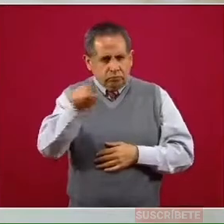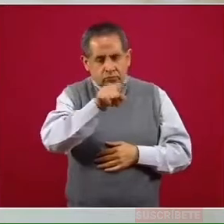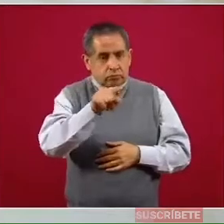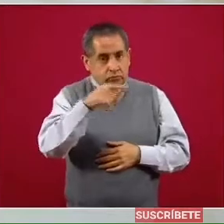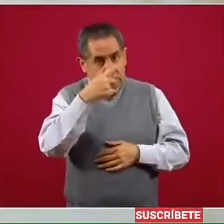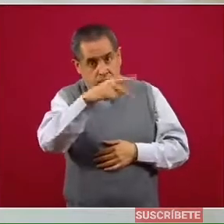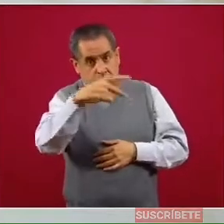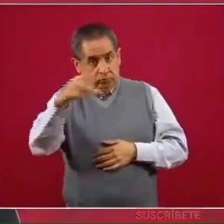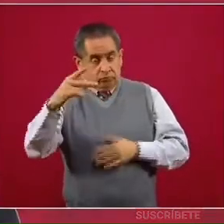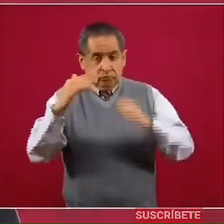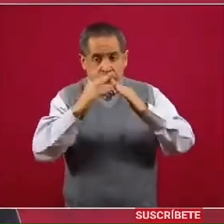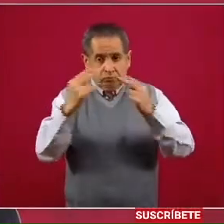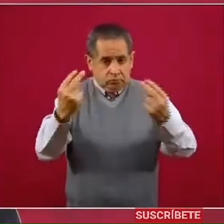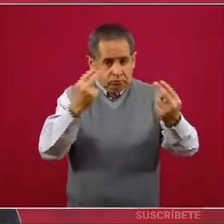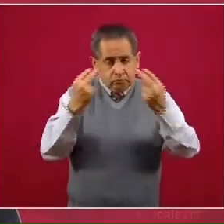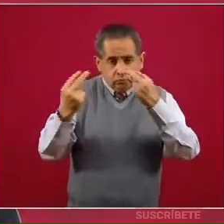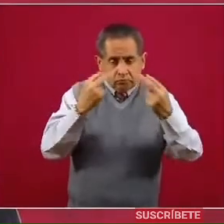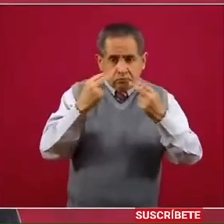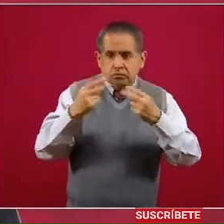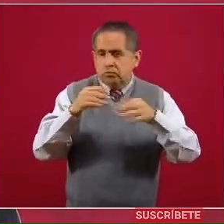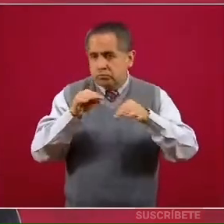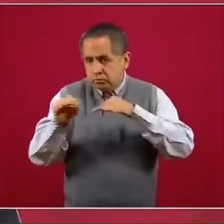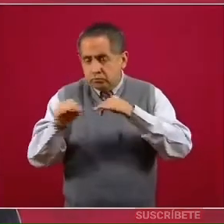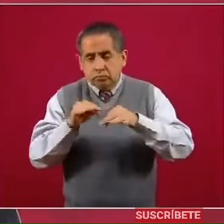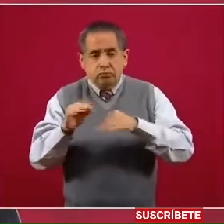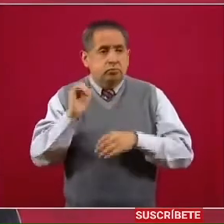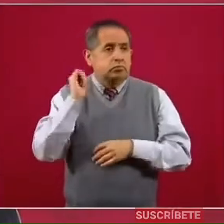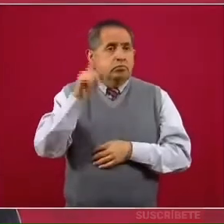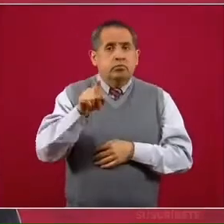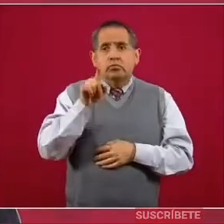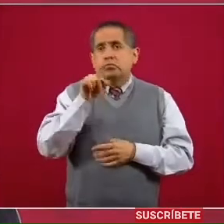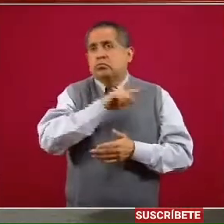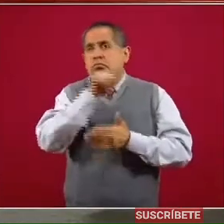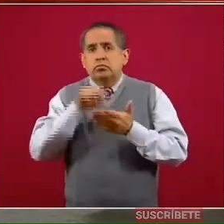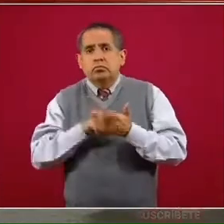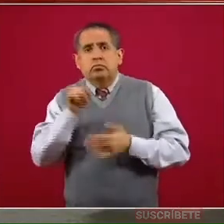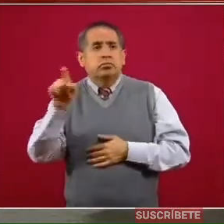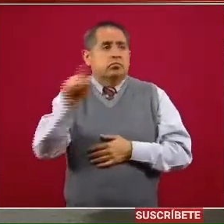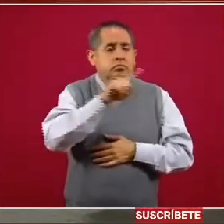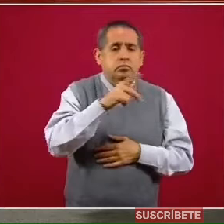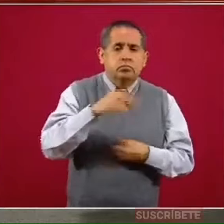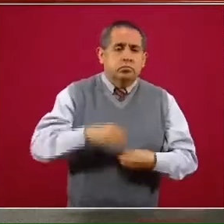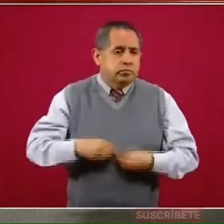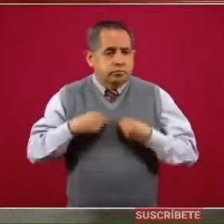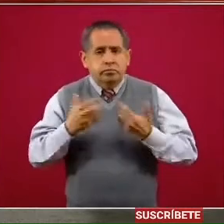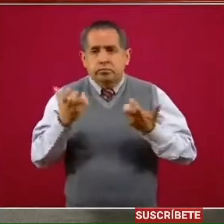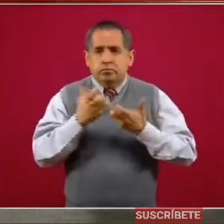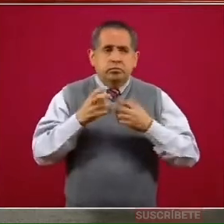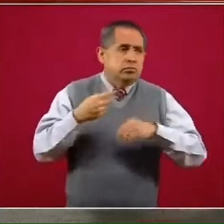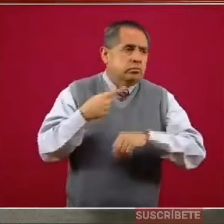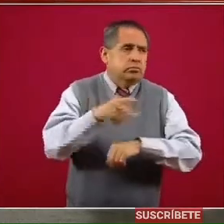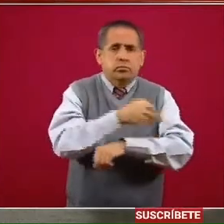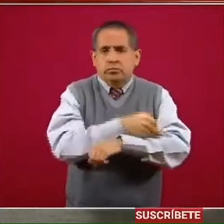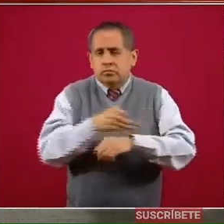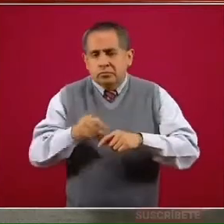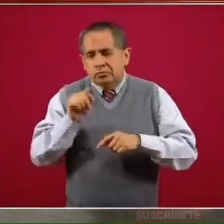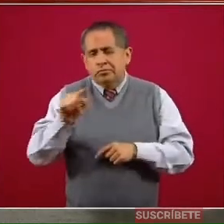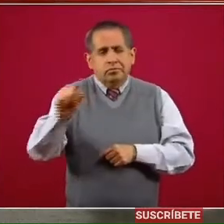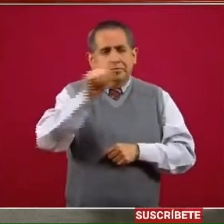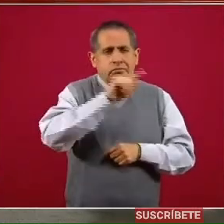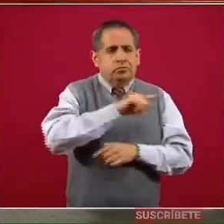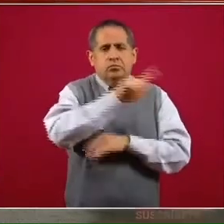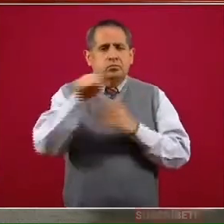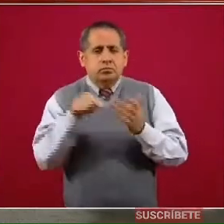que está en su casa, que trabaja en un lugar específico, que vive, que se mueve, que tiene familia en